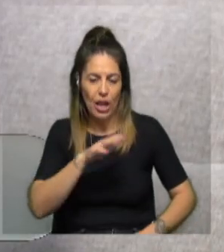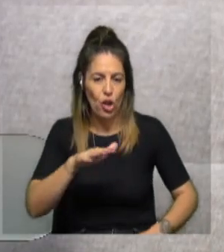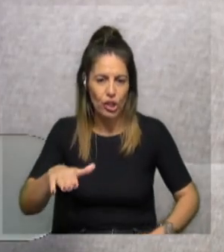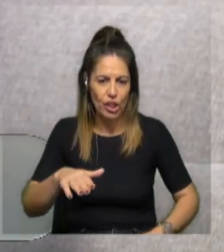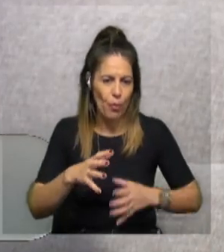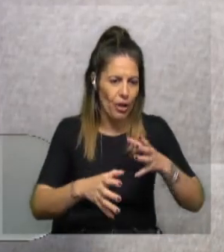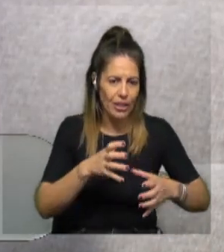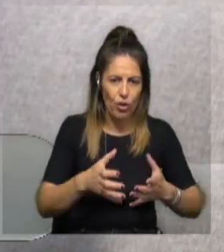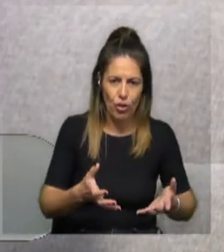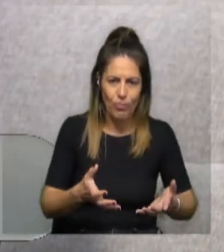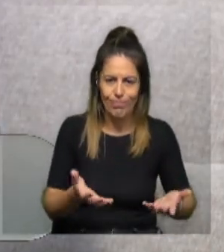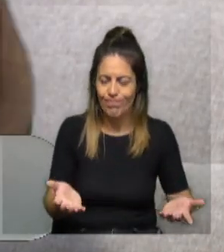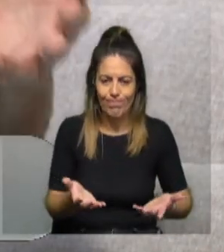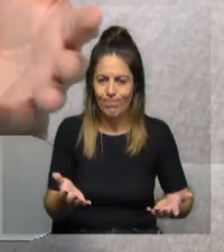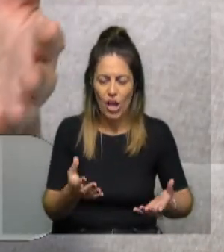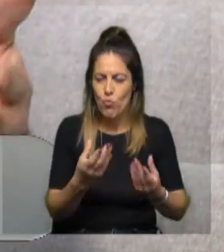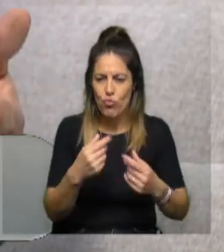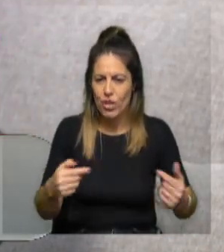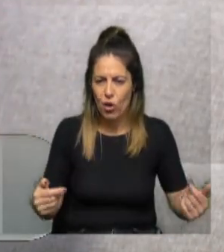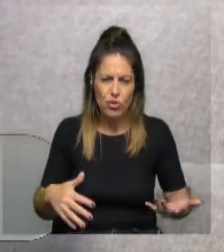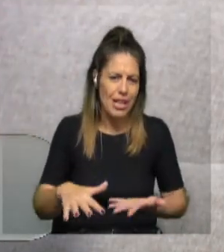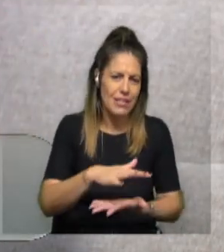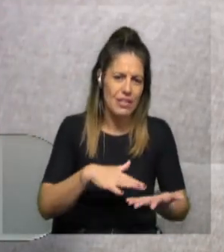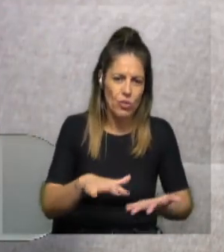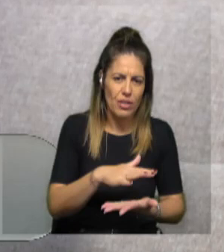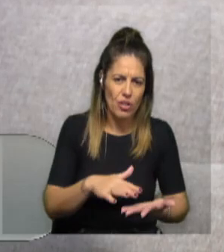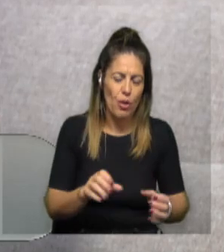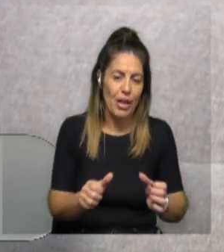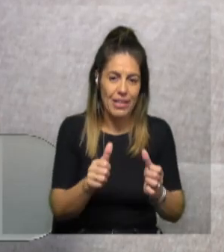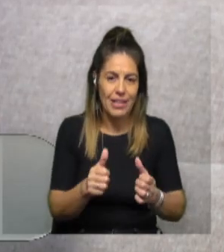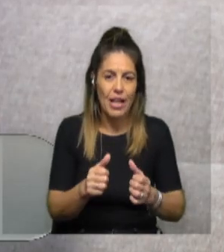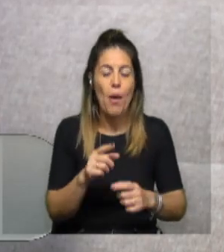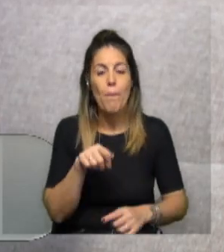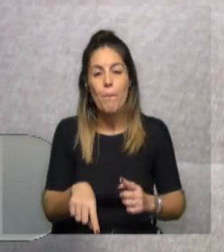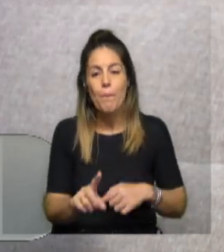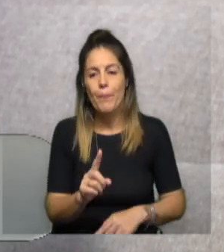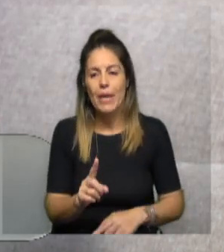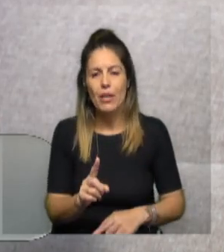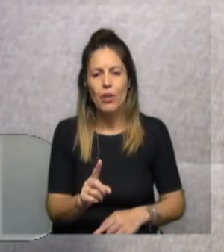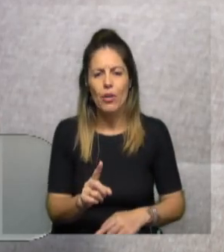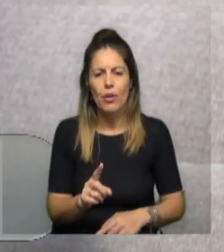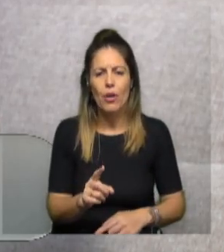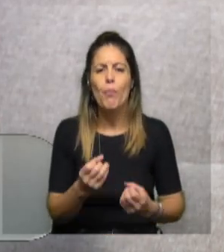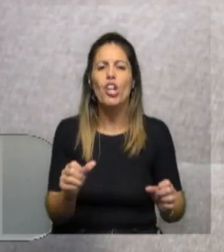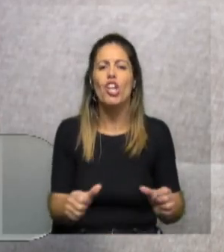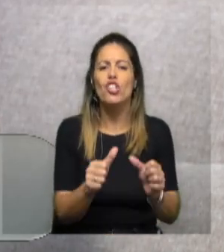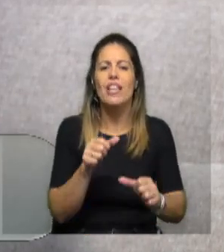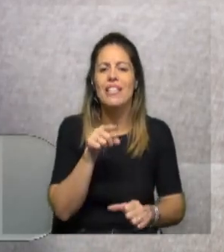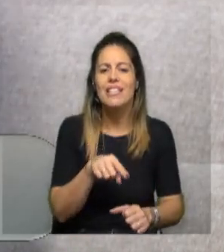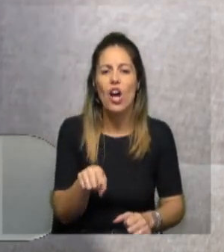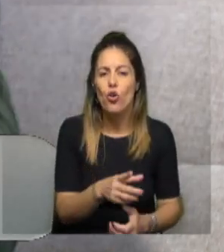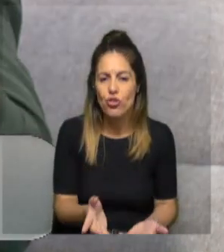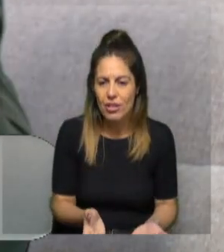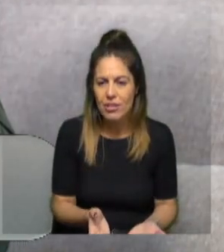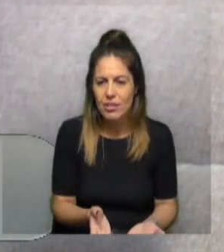color. Hay un montón de situaciones para tratar de hacer, pero la clave es... ¿Y por qué no se hacen esas cosas? Y porque